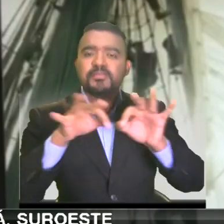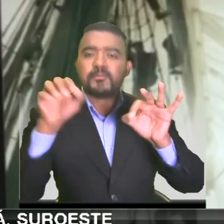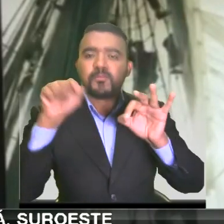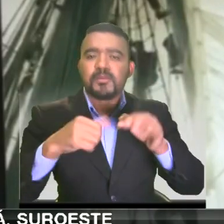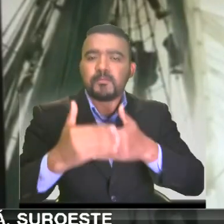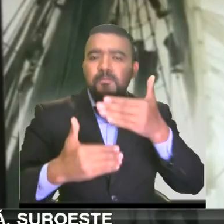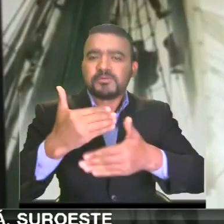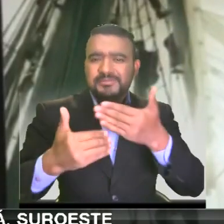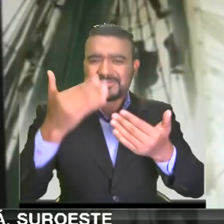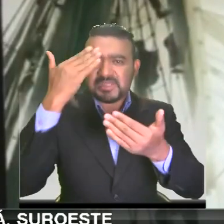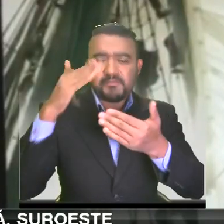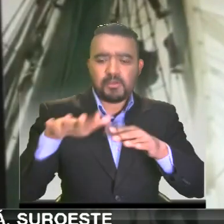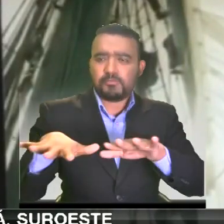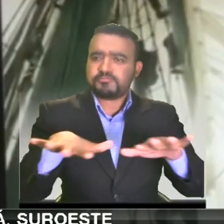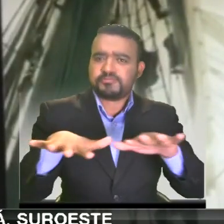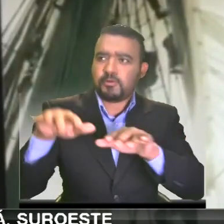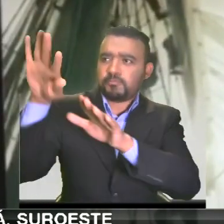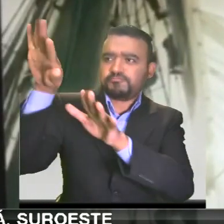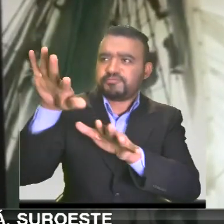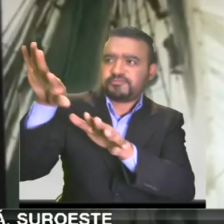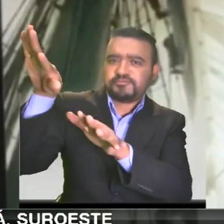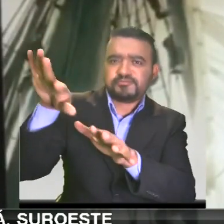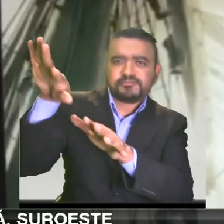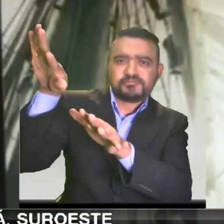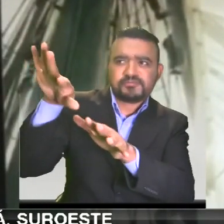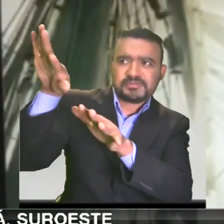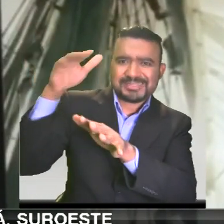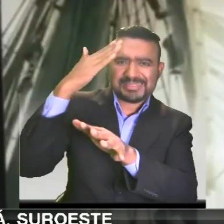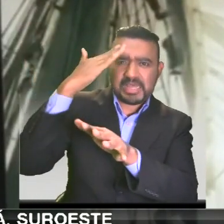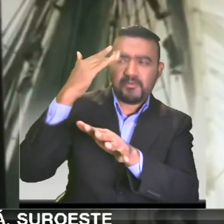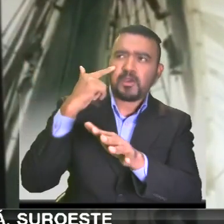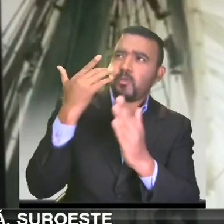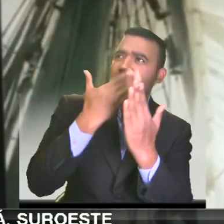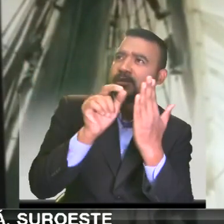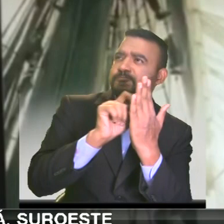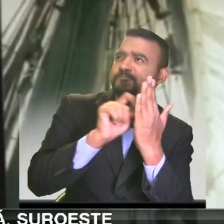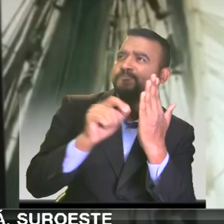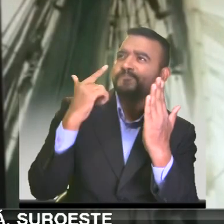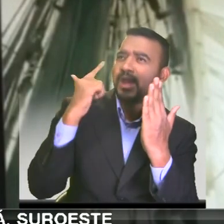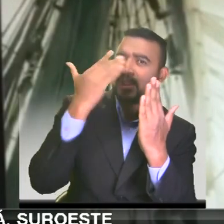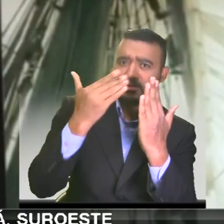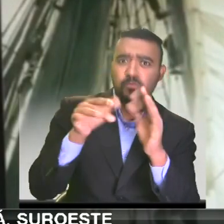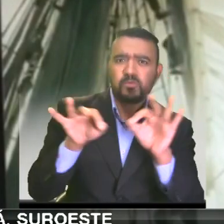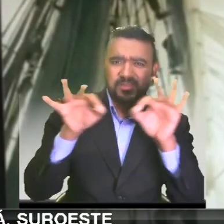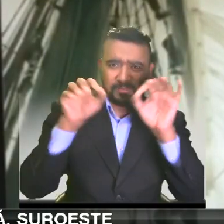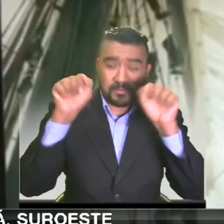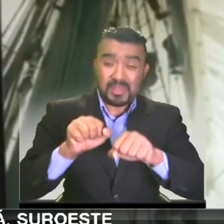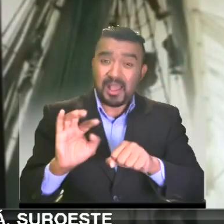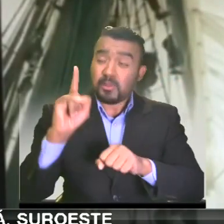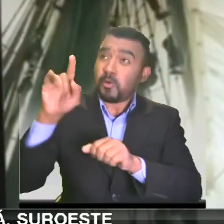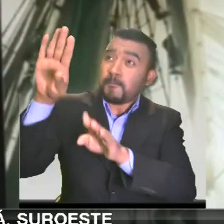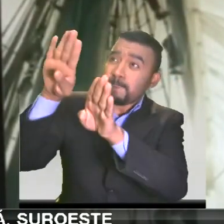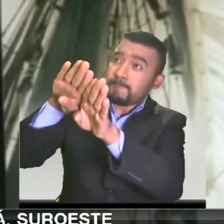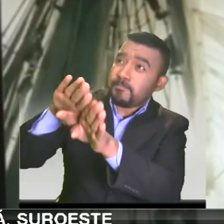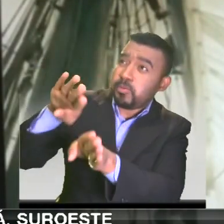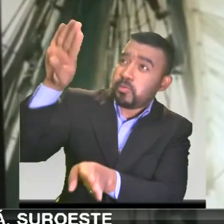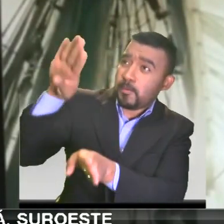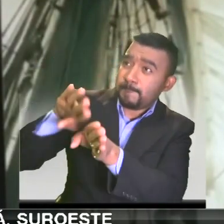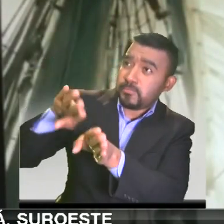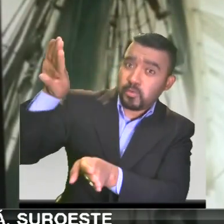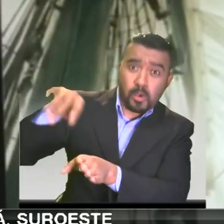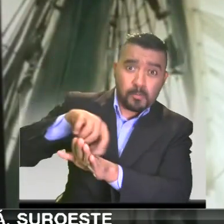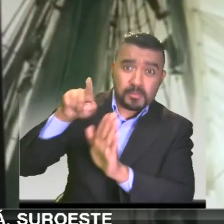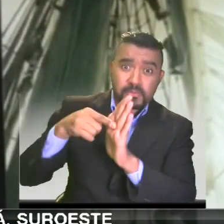integral de la estabilidad no solo de este sector, sino de los demás taludes que hacen parte del proyecto para garantizar que una vez las obras estén